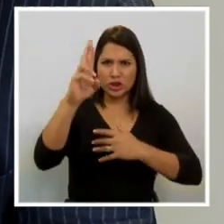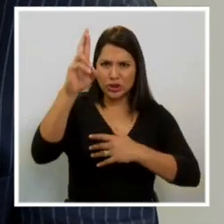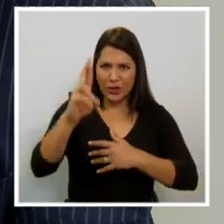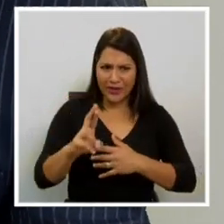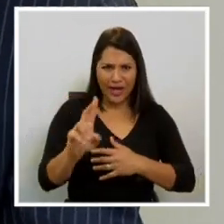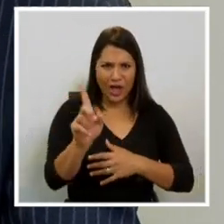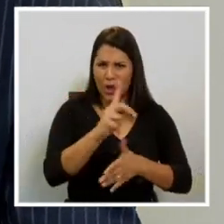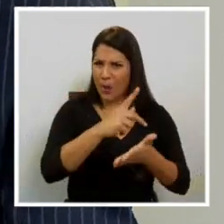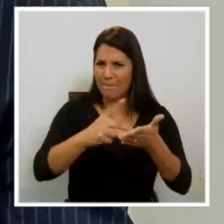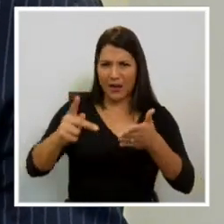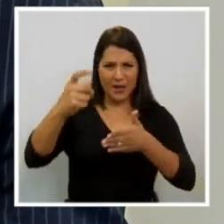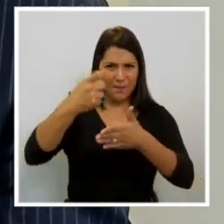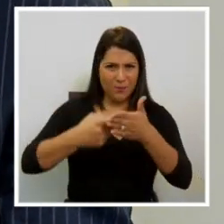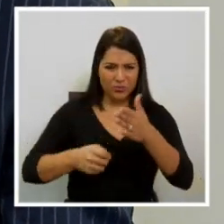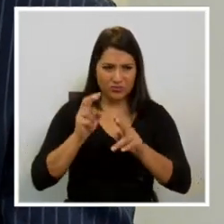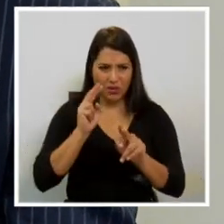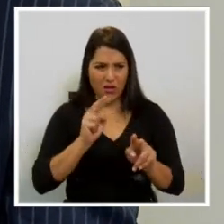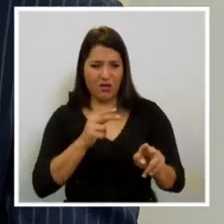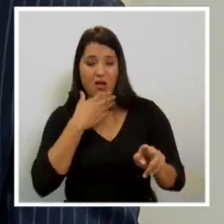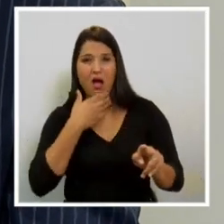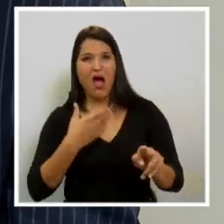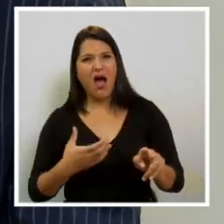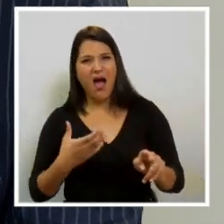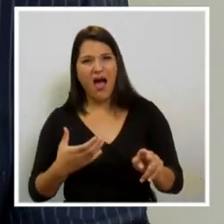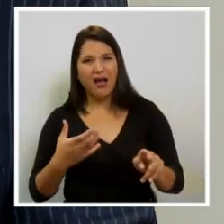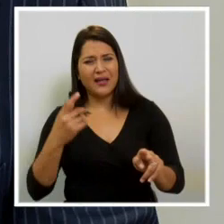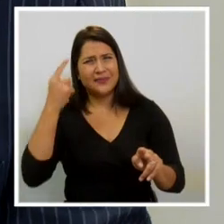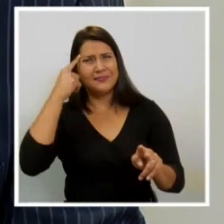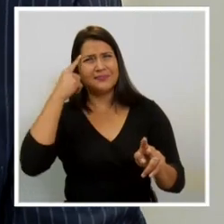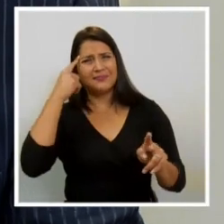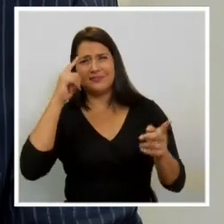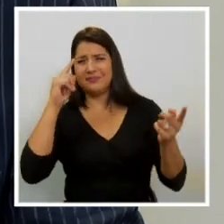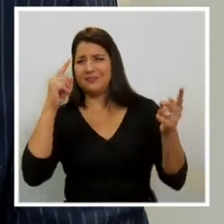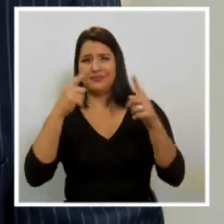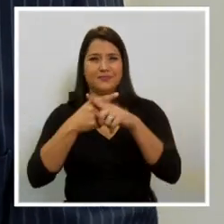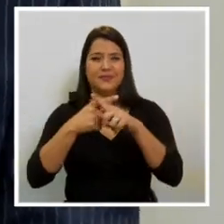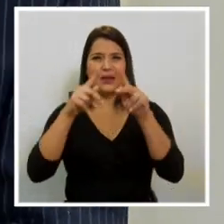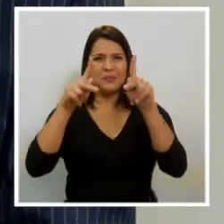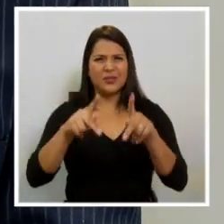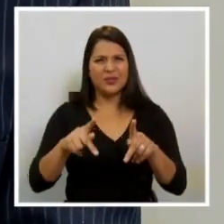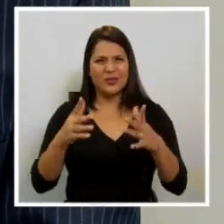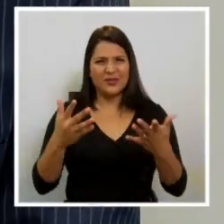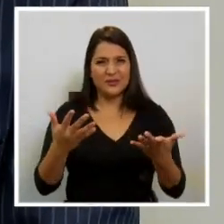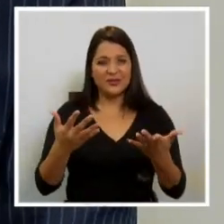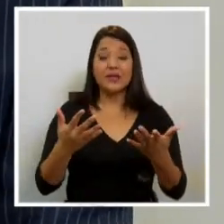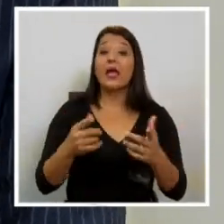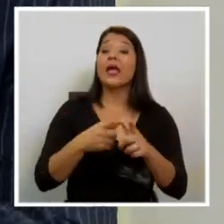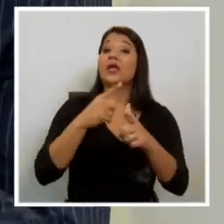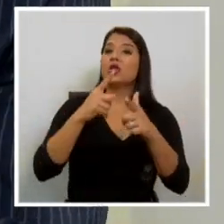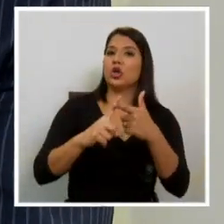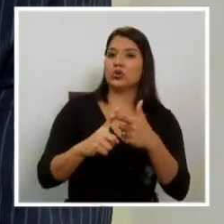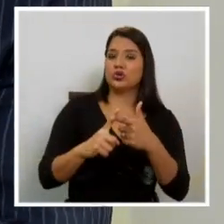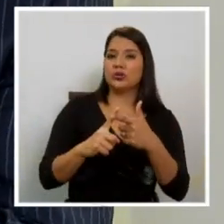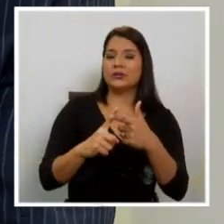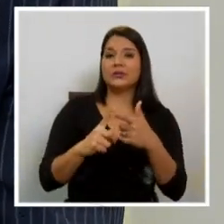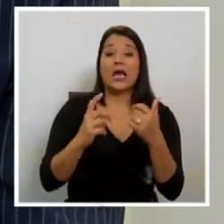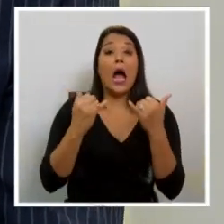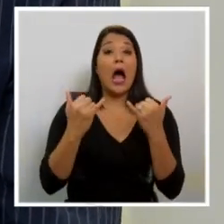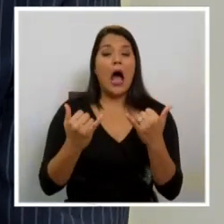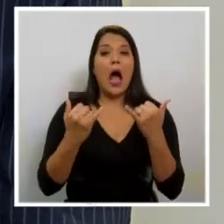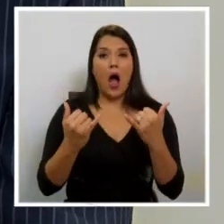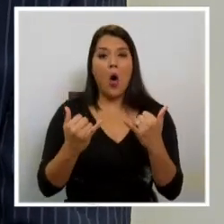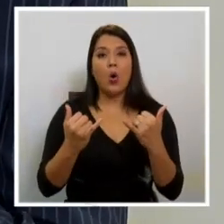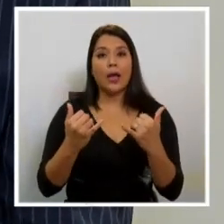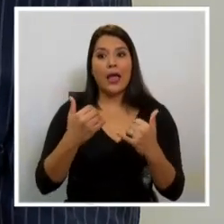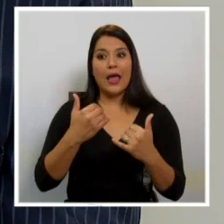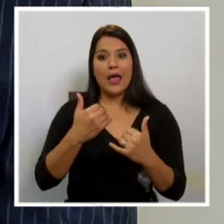eso deslegitimó mucho el discurso. Y ahora el asunto es que tenemos en una condición